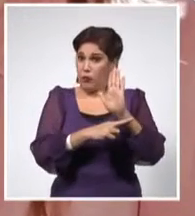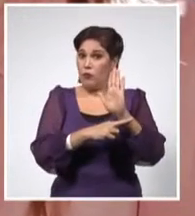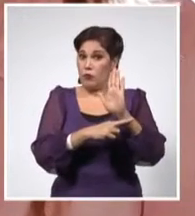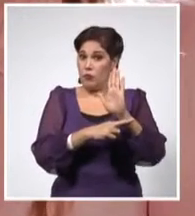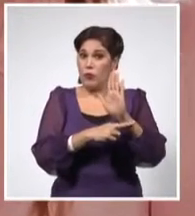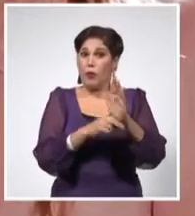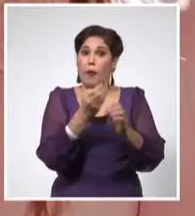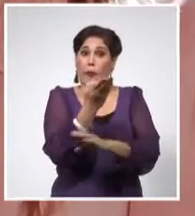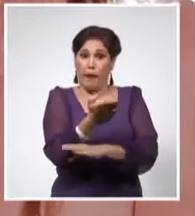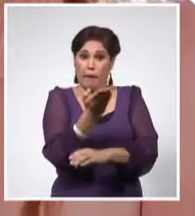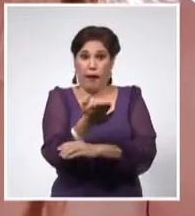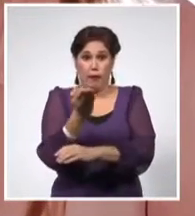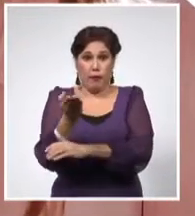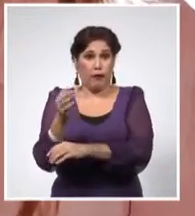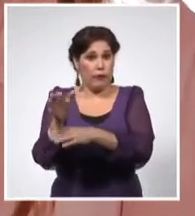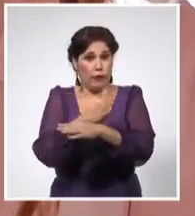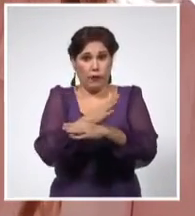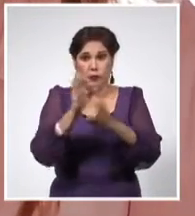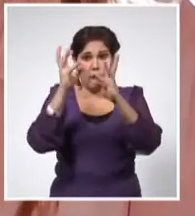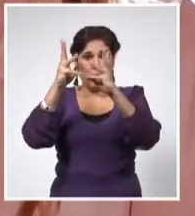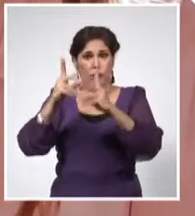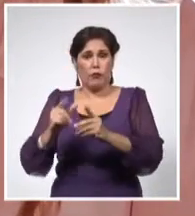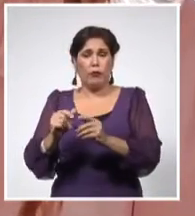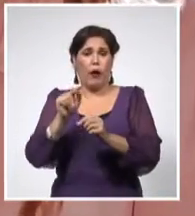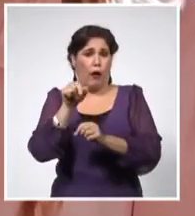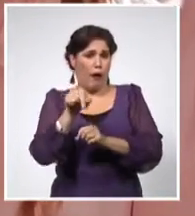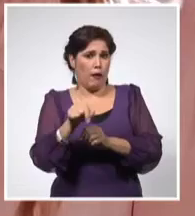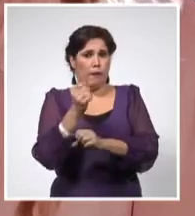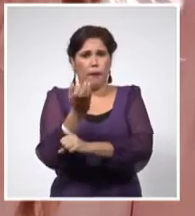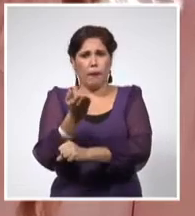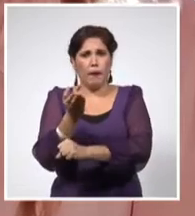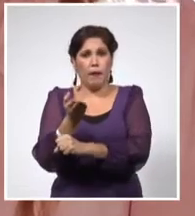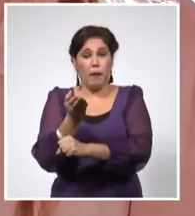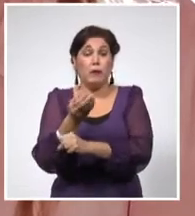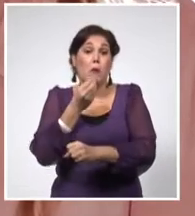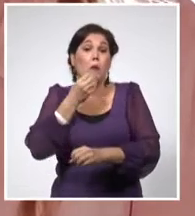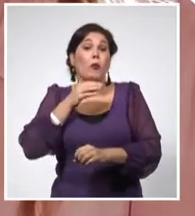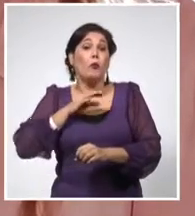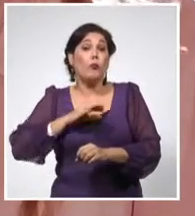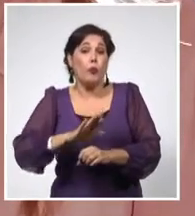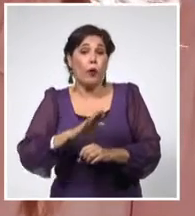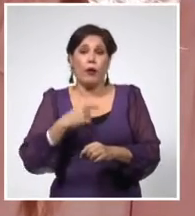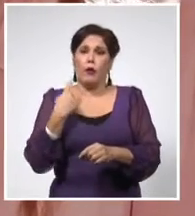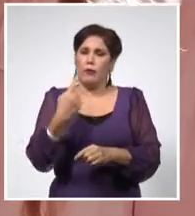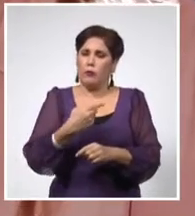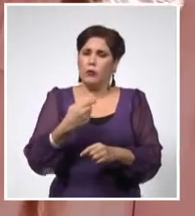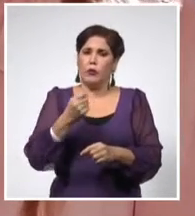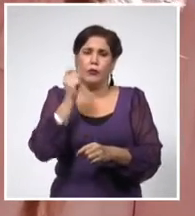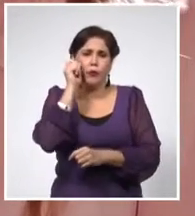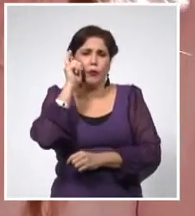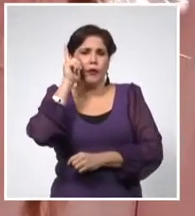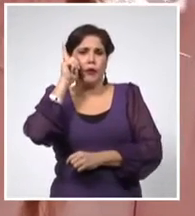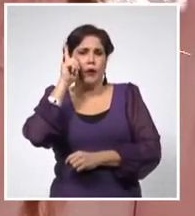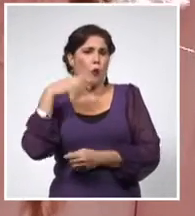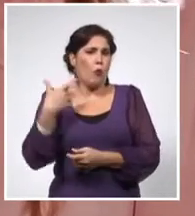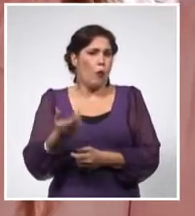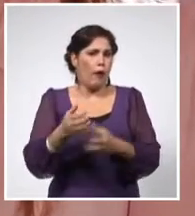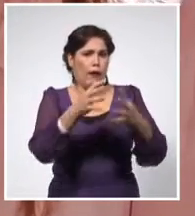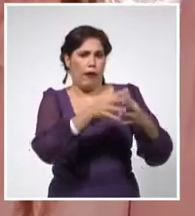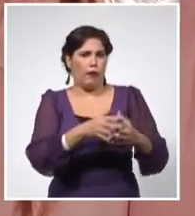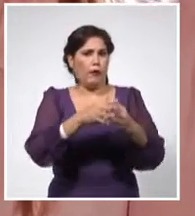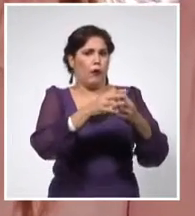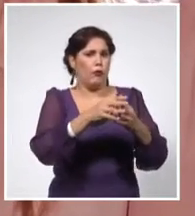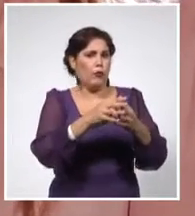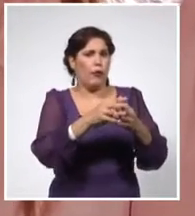estas demandas, de los resultados que tengan estas demandas, pues entonces podremos hacernos una idea de cuál es la posición de